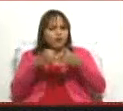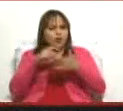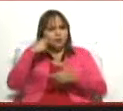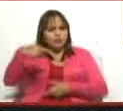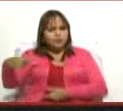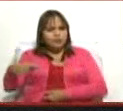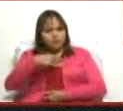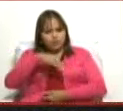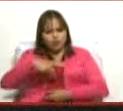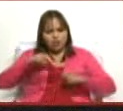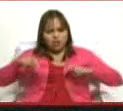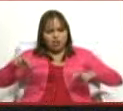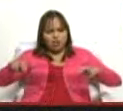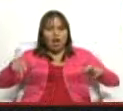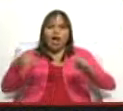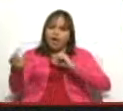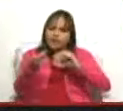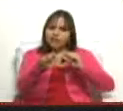hablando, Melanie.